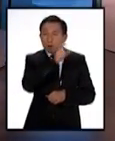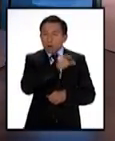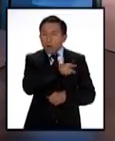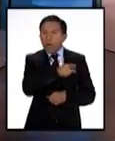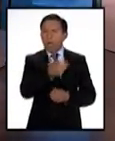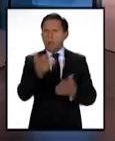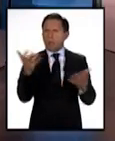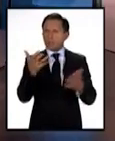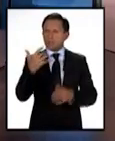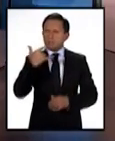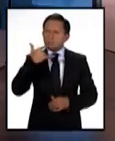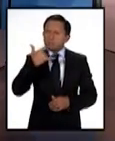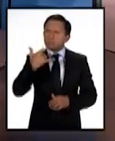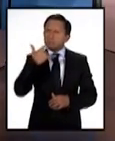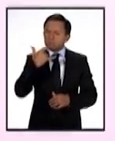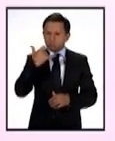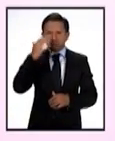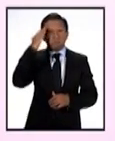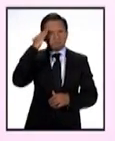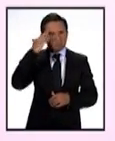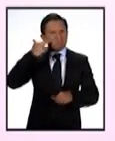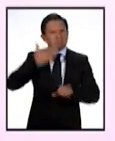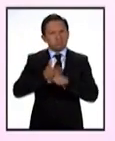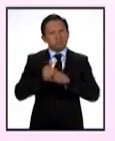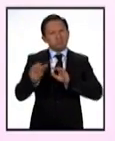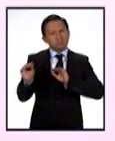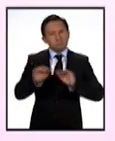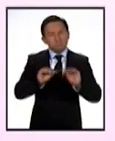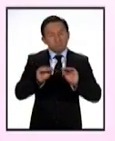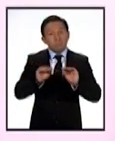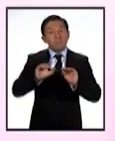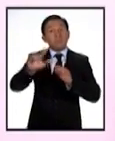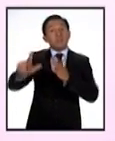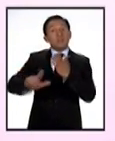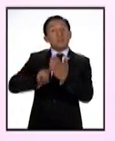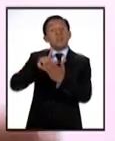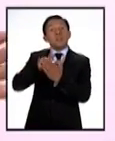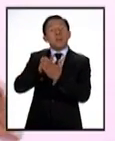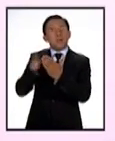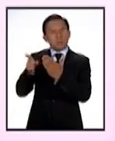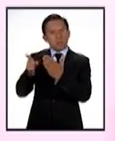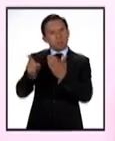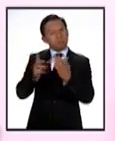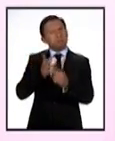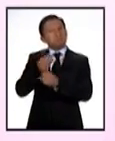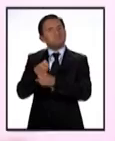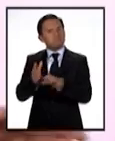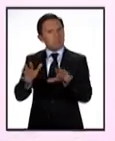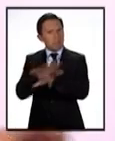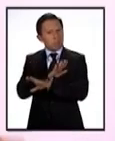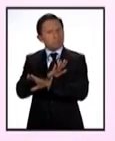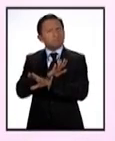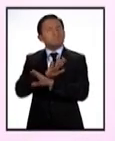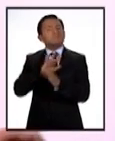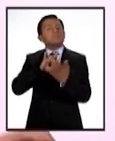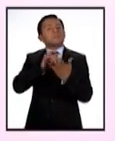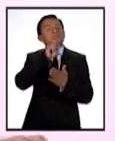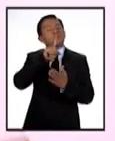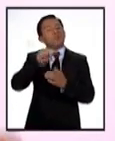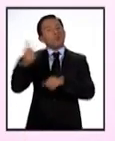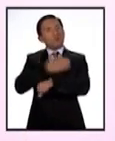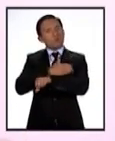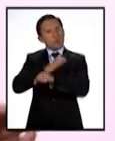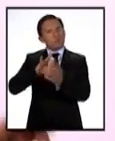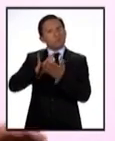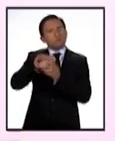adelante una modificación muy importante en términos de la ley. Lo llevó adelante, claro, en complicidad con el diputado